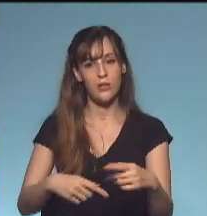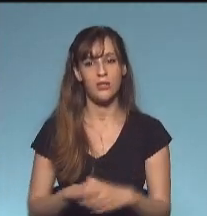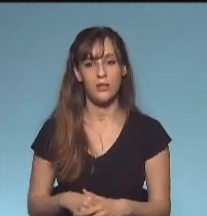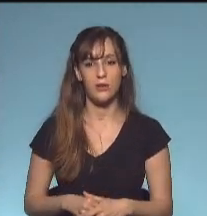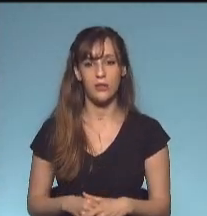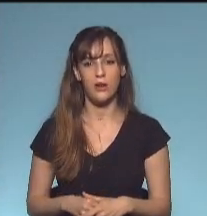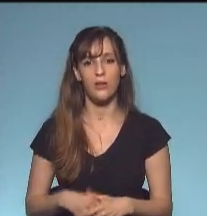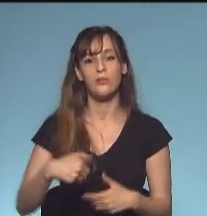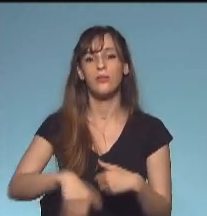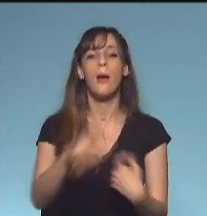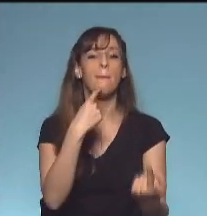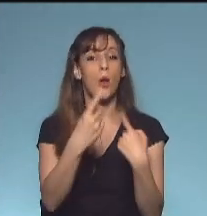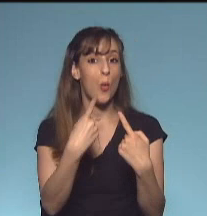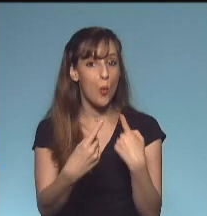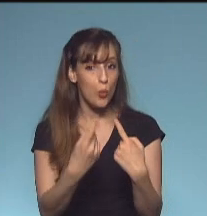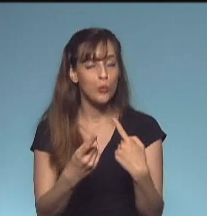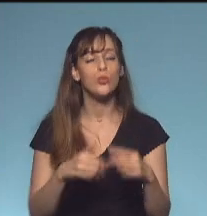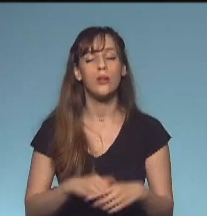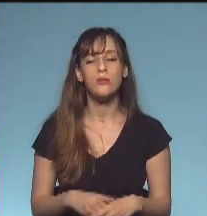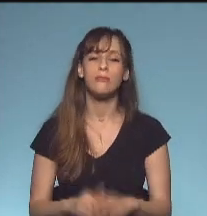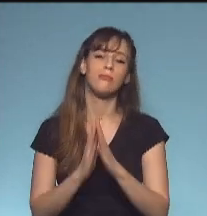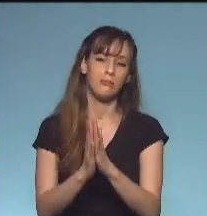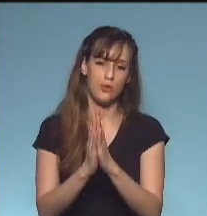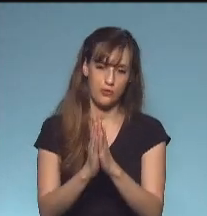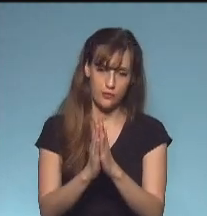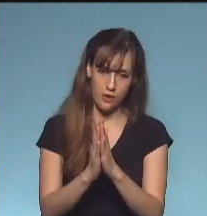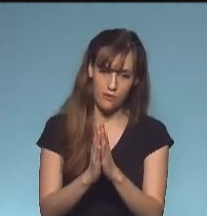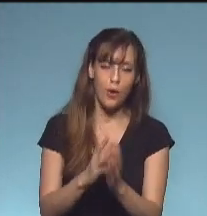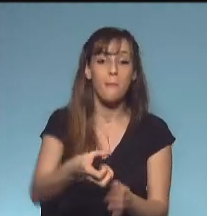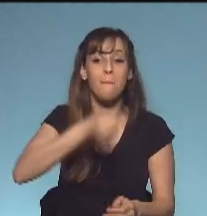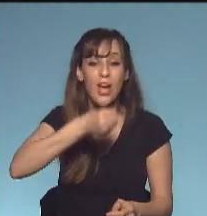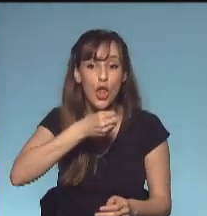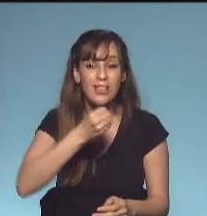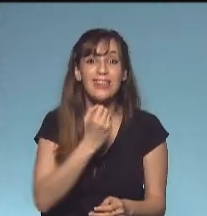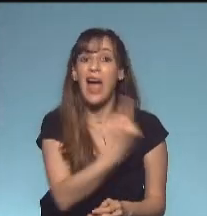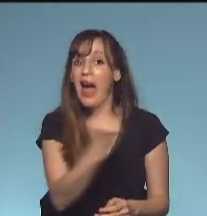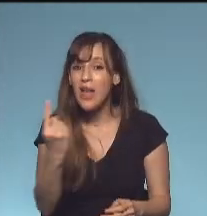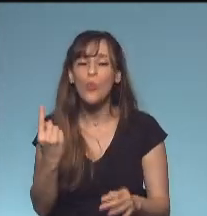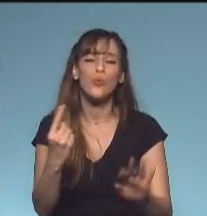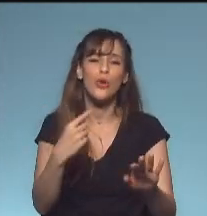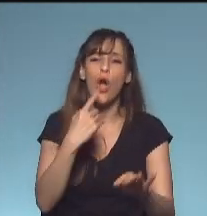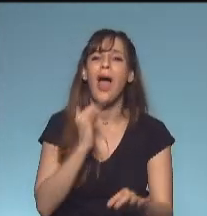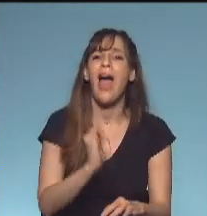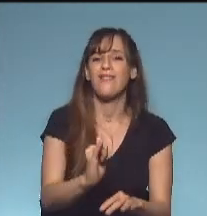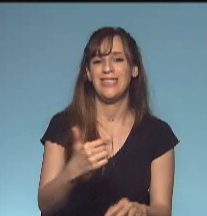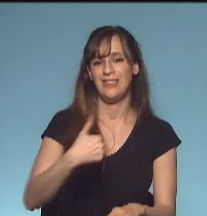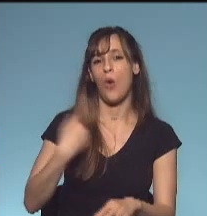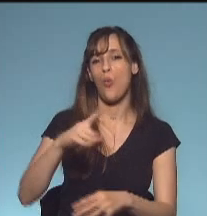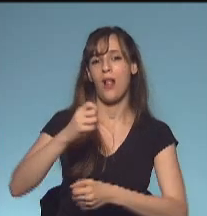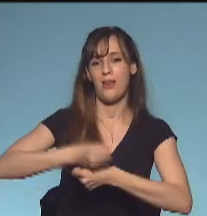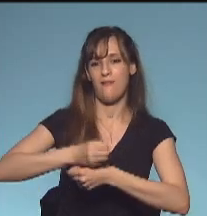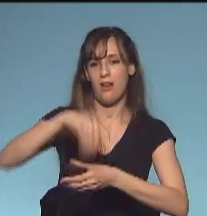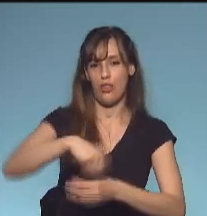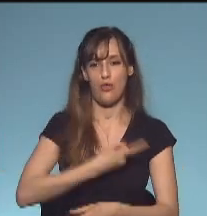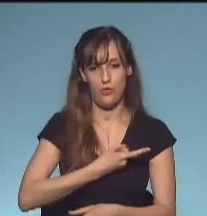ronda de preguntas. Le vamos a solicitar, por favor, a cada periodista que indique a qué medio representa. Muchas